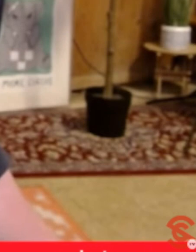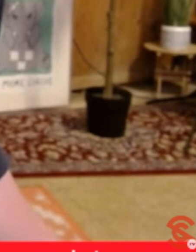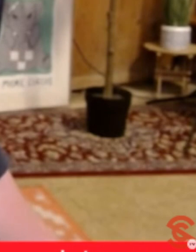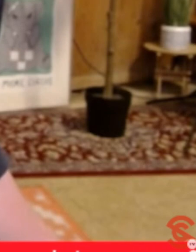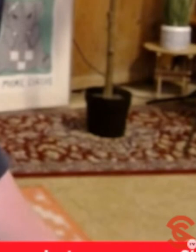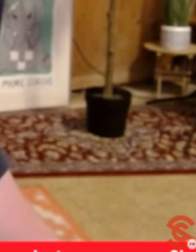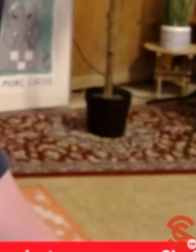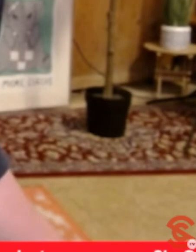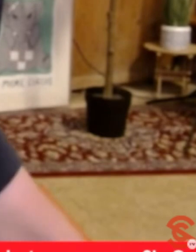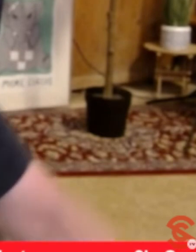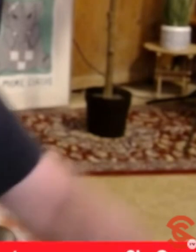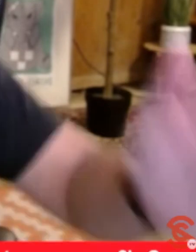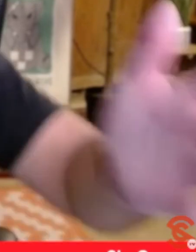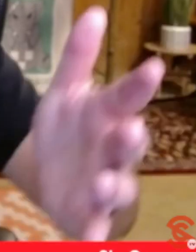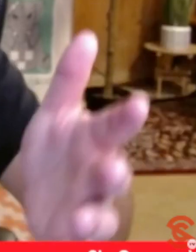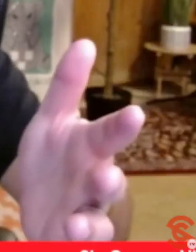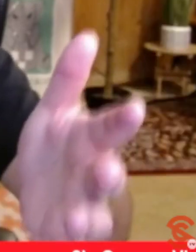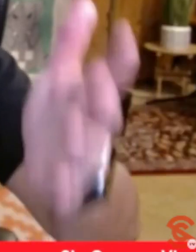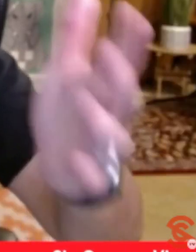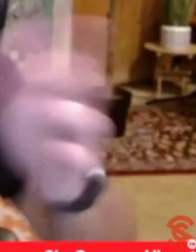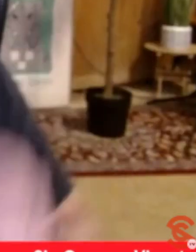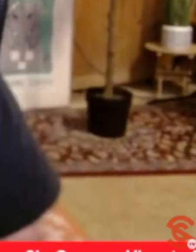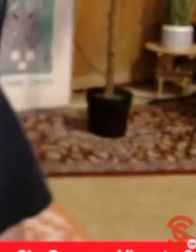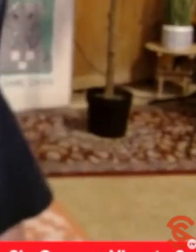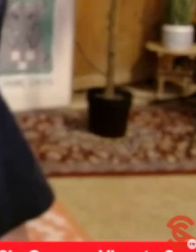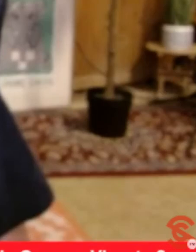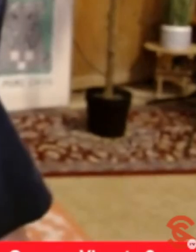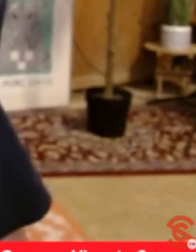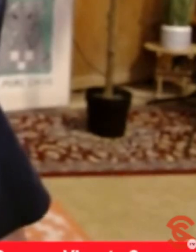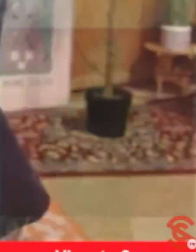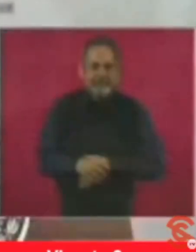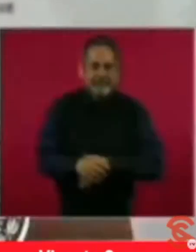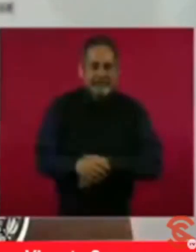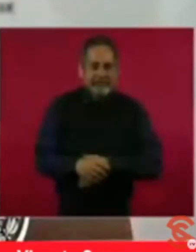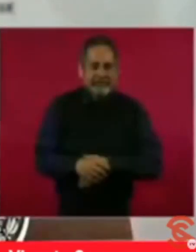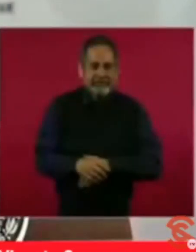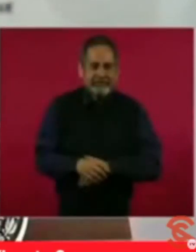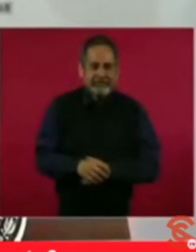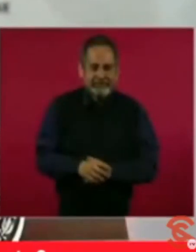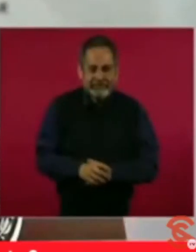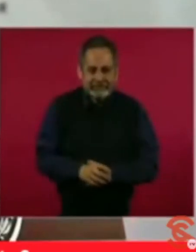señora que también le encanta la payasada pero escuche usted al presidente López Obrador y lo